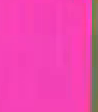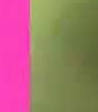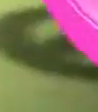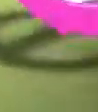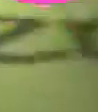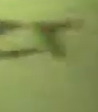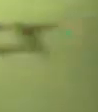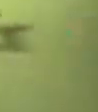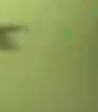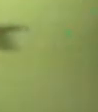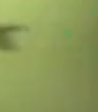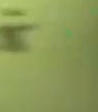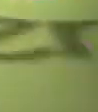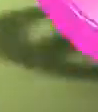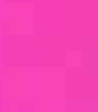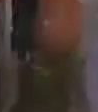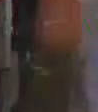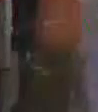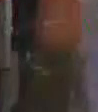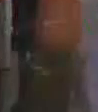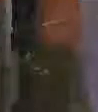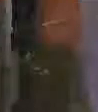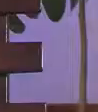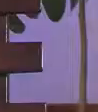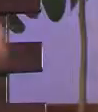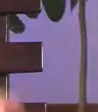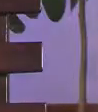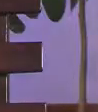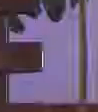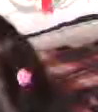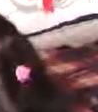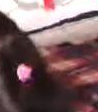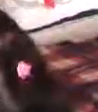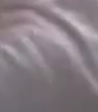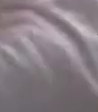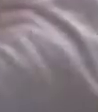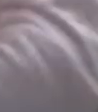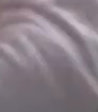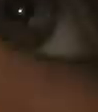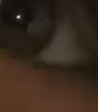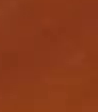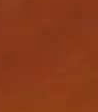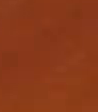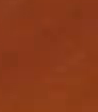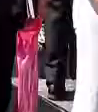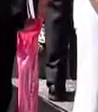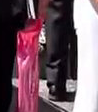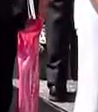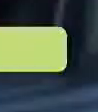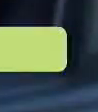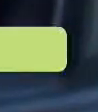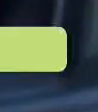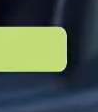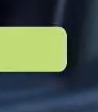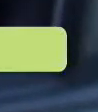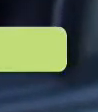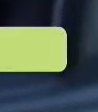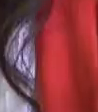contigo mujer revista femenina que pretende fomentar y potenciar los deberes y derechos de las mujeres dentro de la sociedad